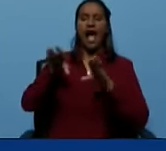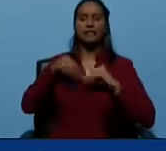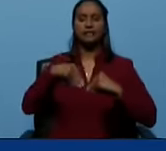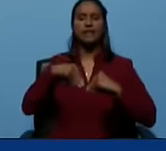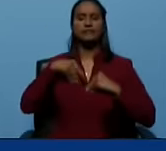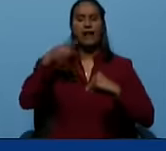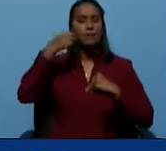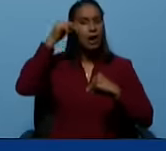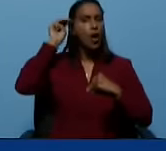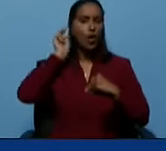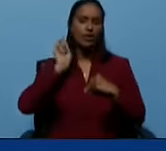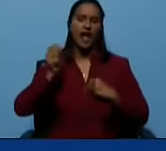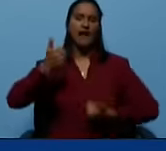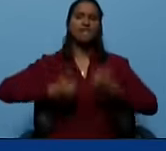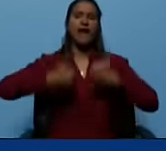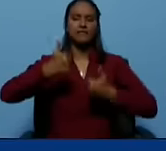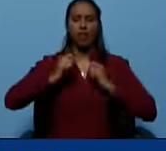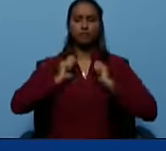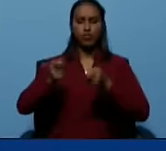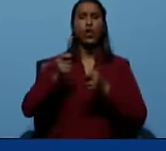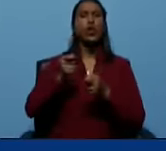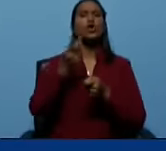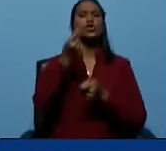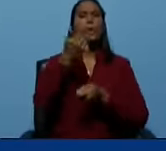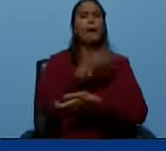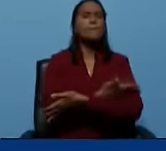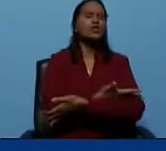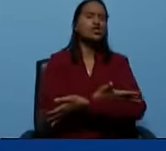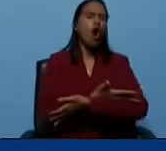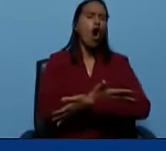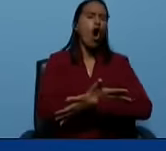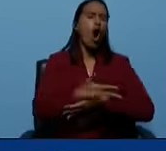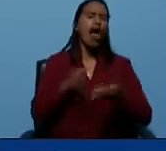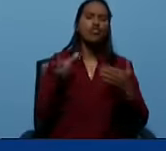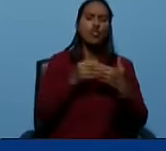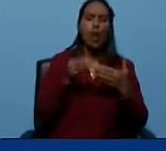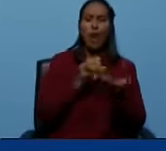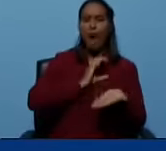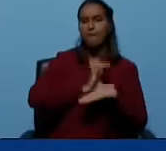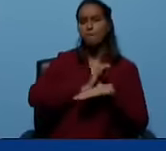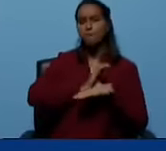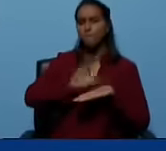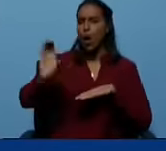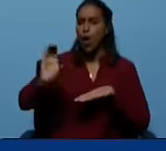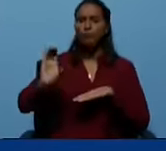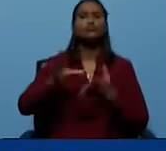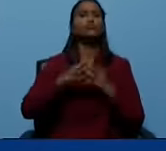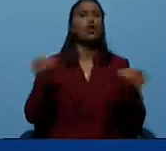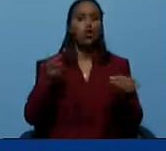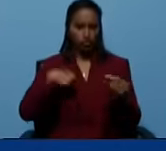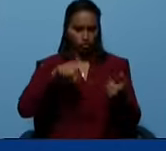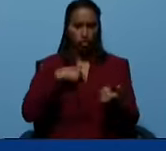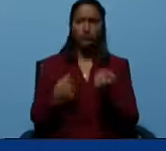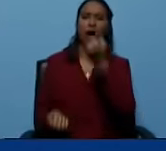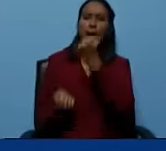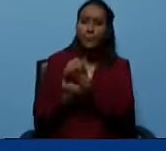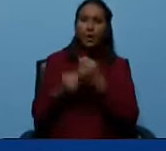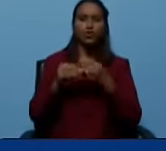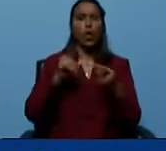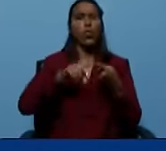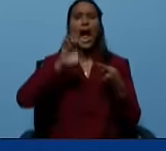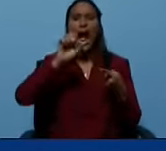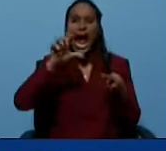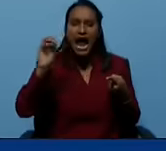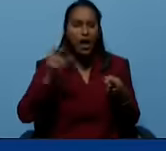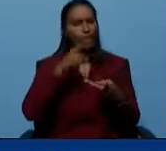batuta, toma tantos millones, aquí está Elon Musk, aquí está Zuckerberg, aquí está Jeff Bezos, aquí está el poder del mundo,